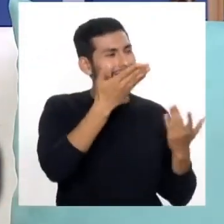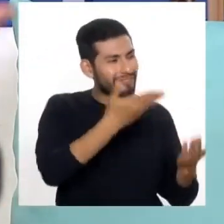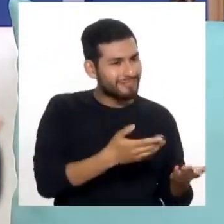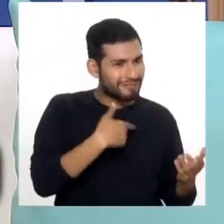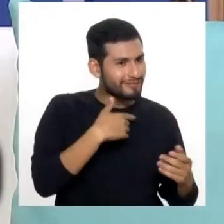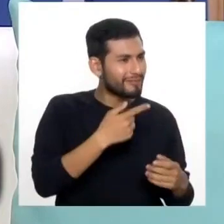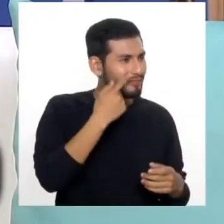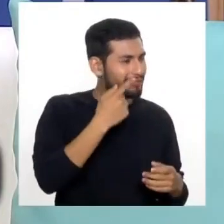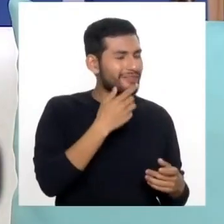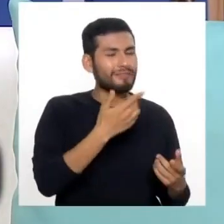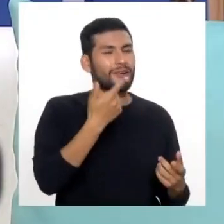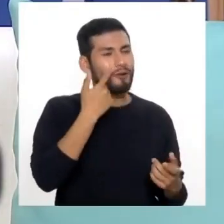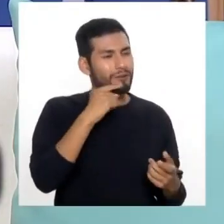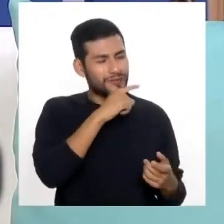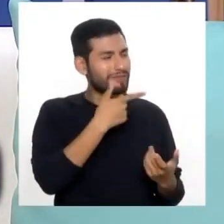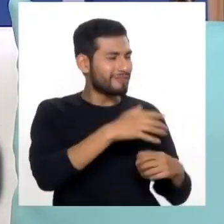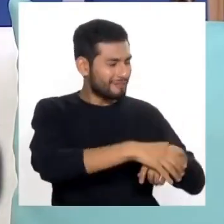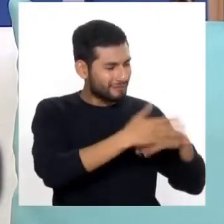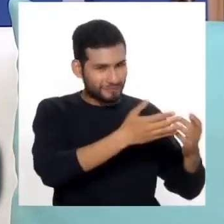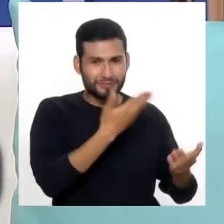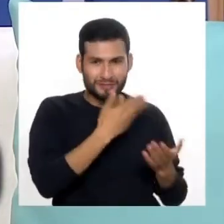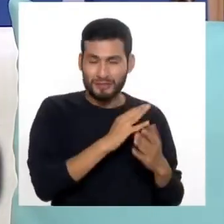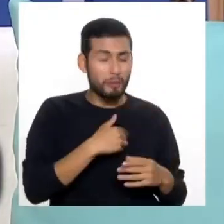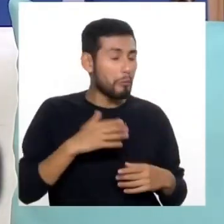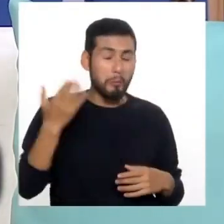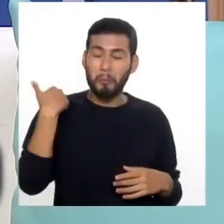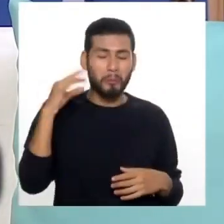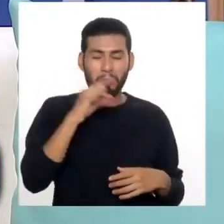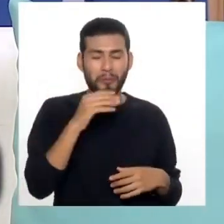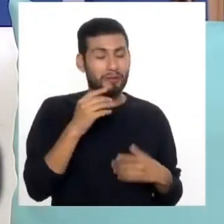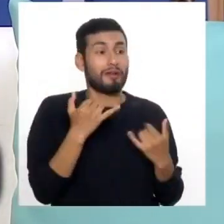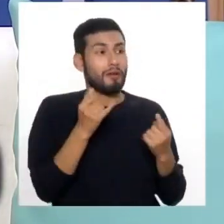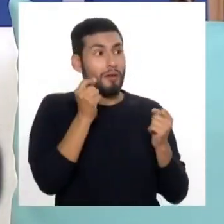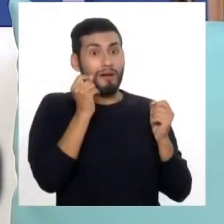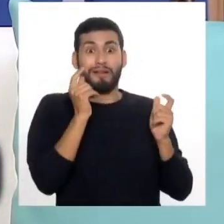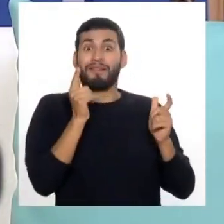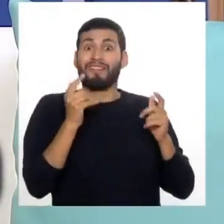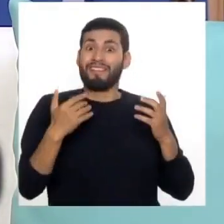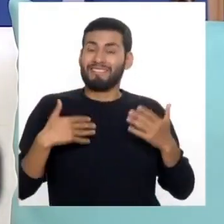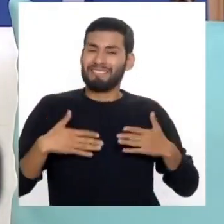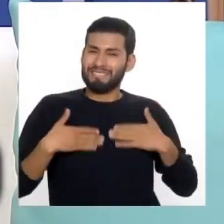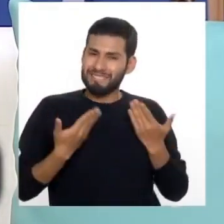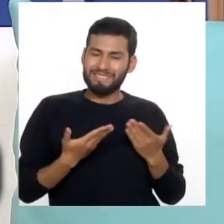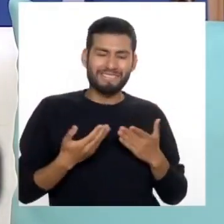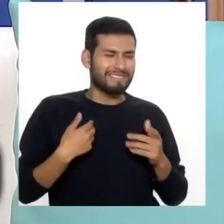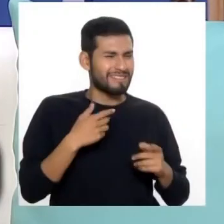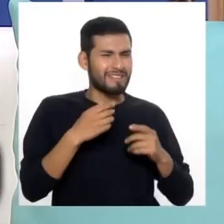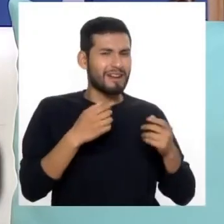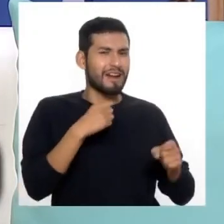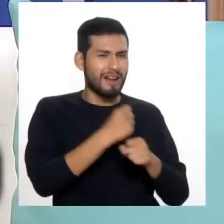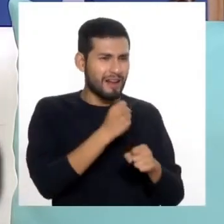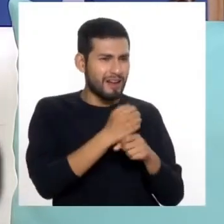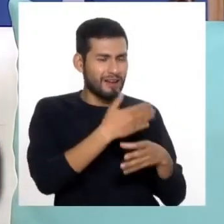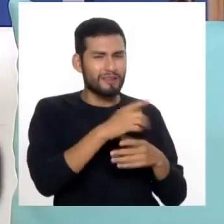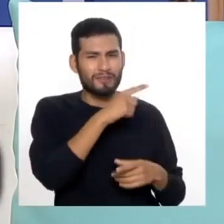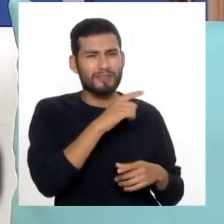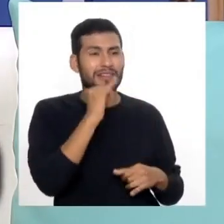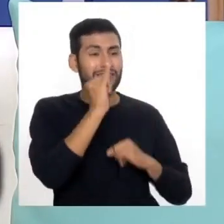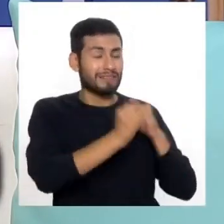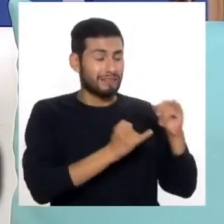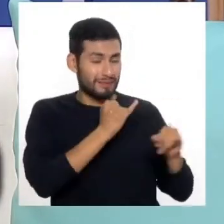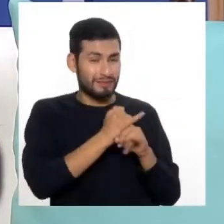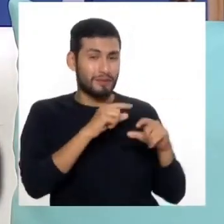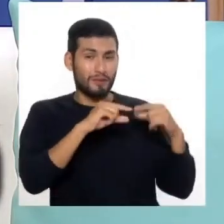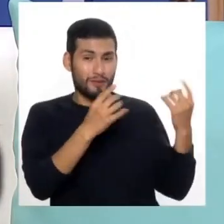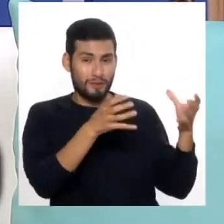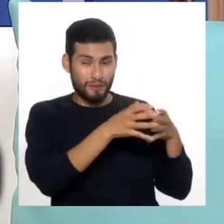o maestra, muy buenas tardes, muy buenas noches, ni siquiera eso. Entonces, hoy en día he podido realizar algunas colaboraciones con artistas de nivel